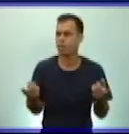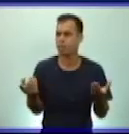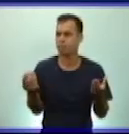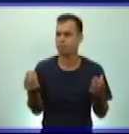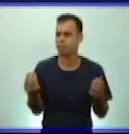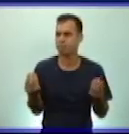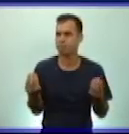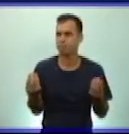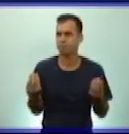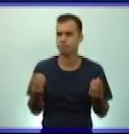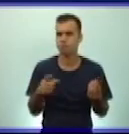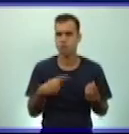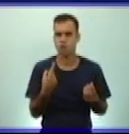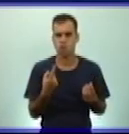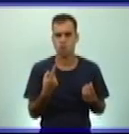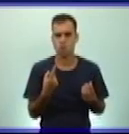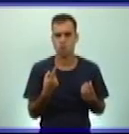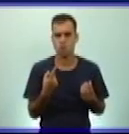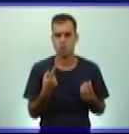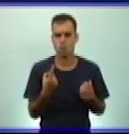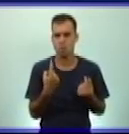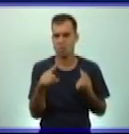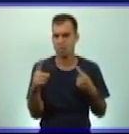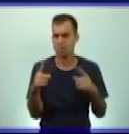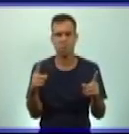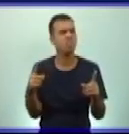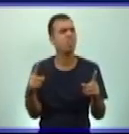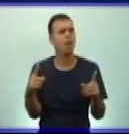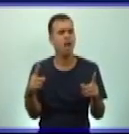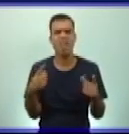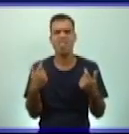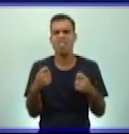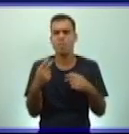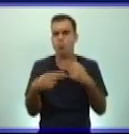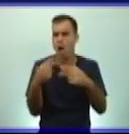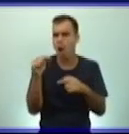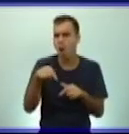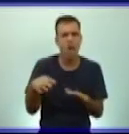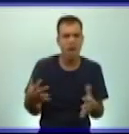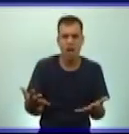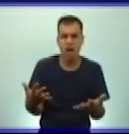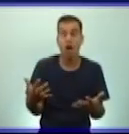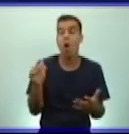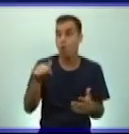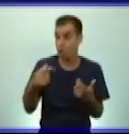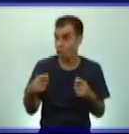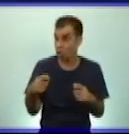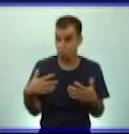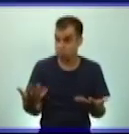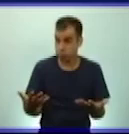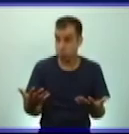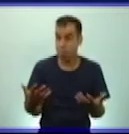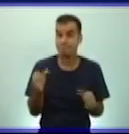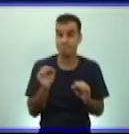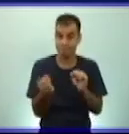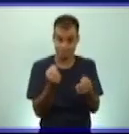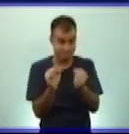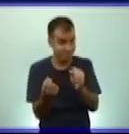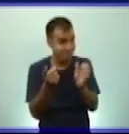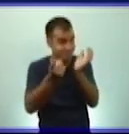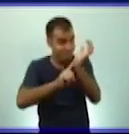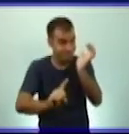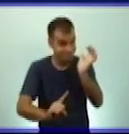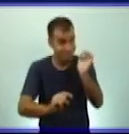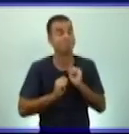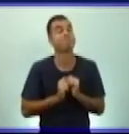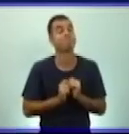si actuamos individualmente, ¿qué es lo que debemos hacer hoy? Hoy debemos ahorrar corriente